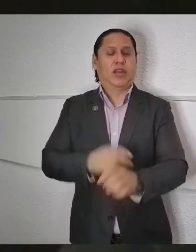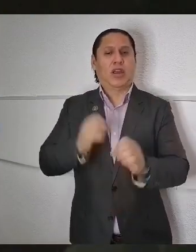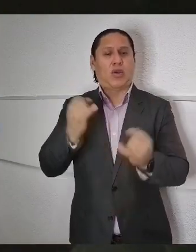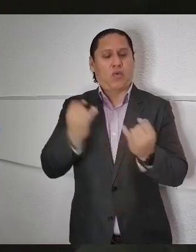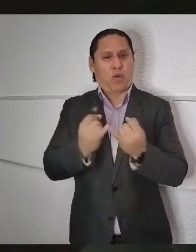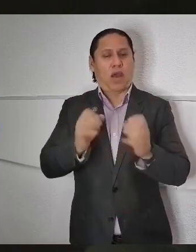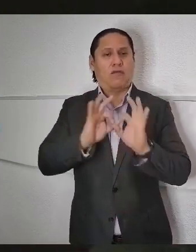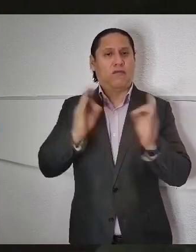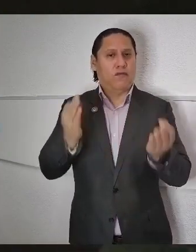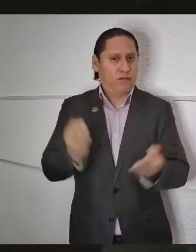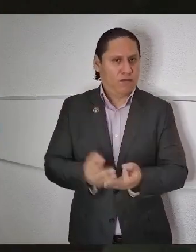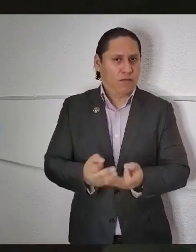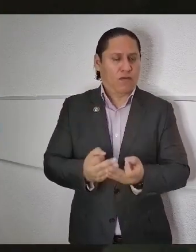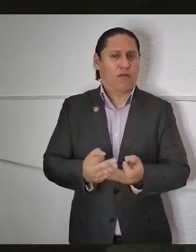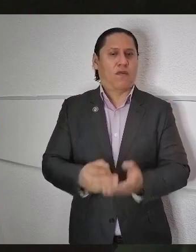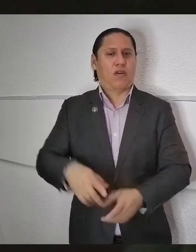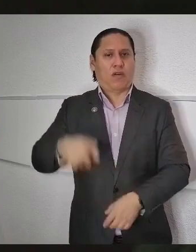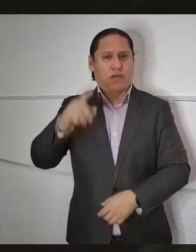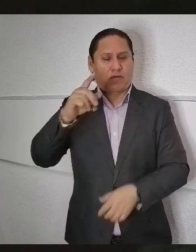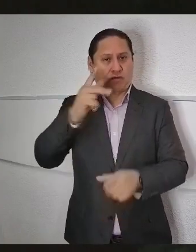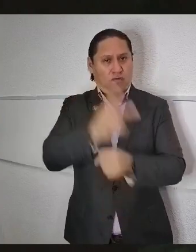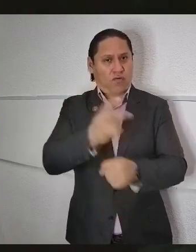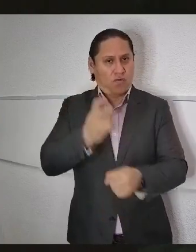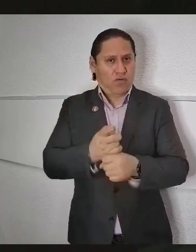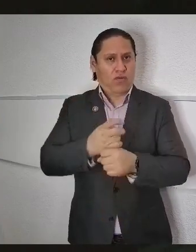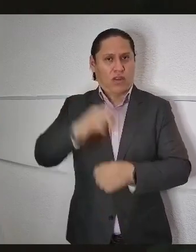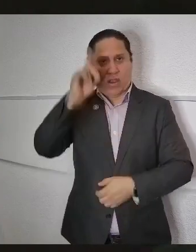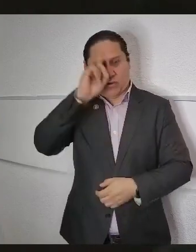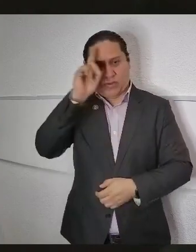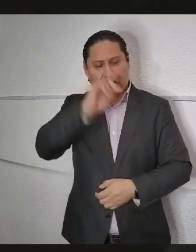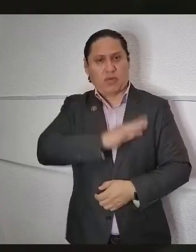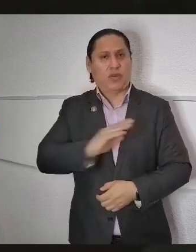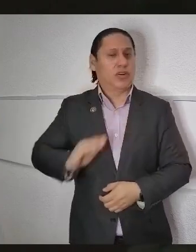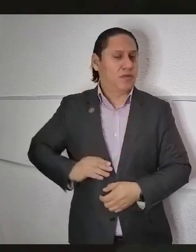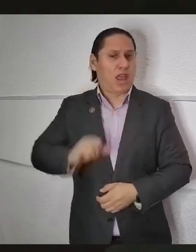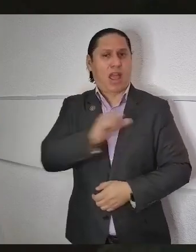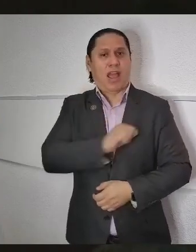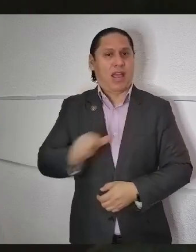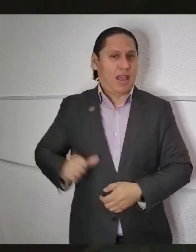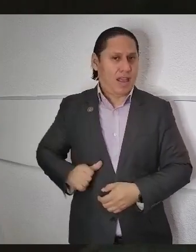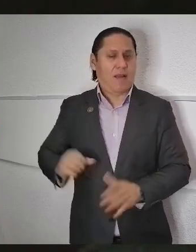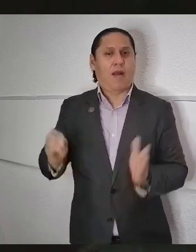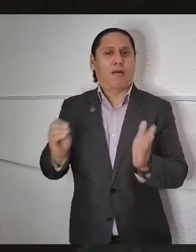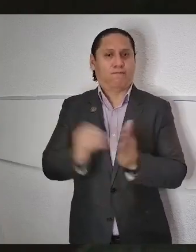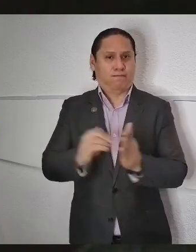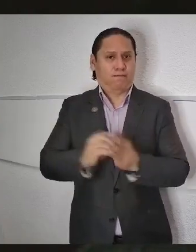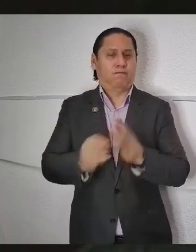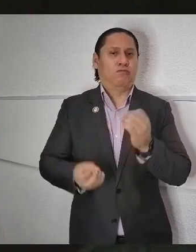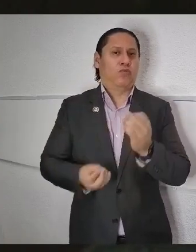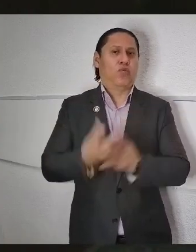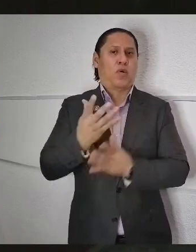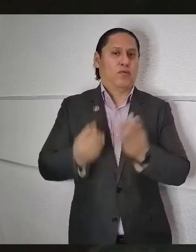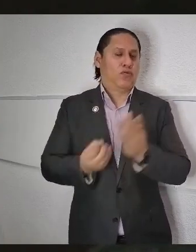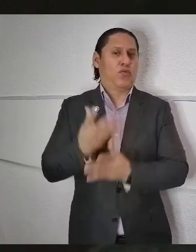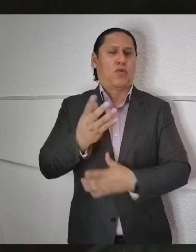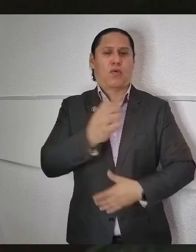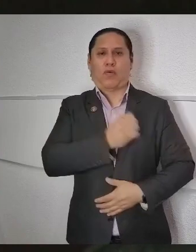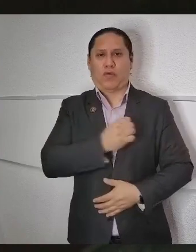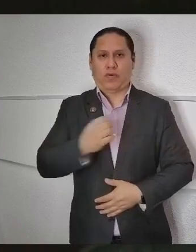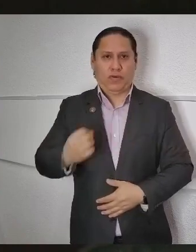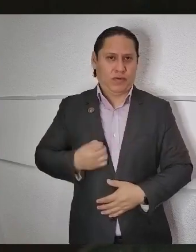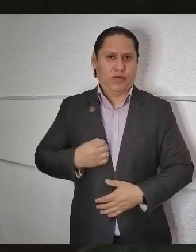forma, se exhorta a los ayuntamientos y los consejos municipales a cumplir y mantener actualizadas las obligaciones